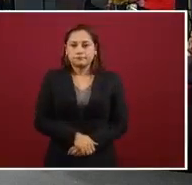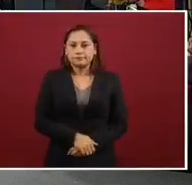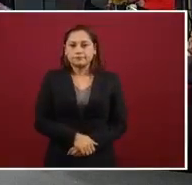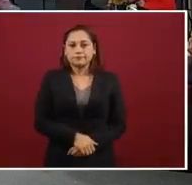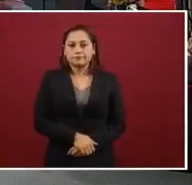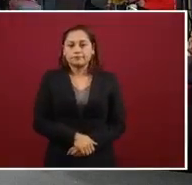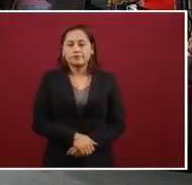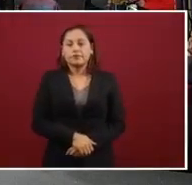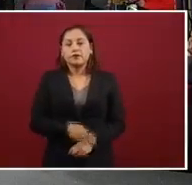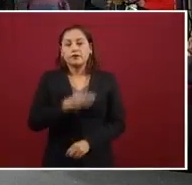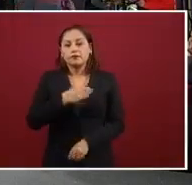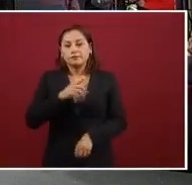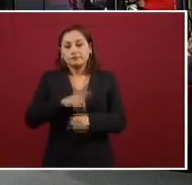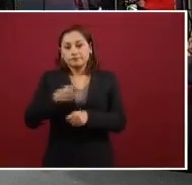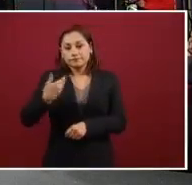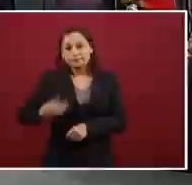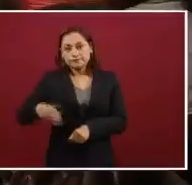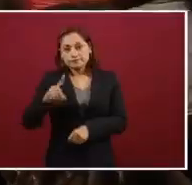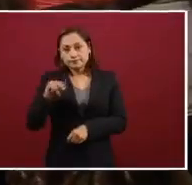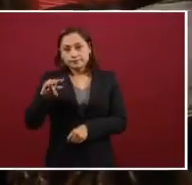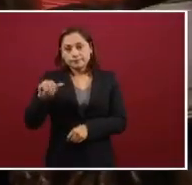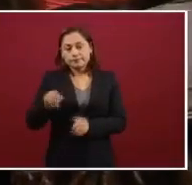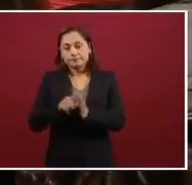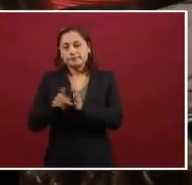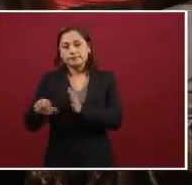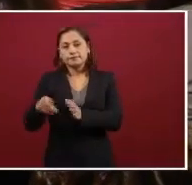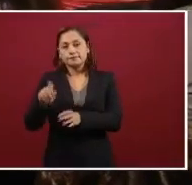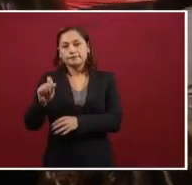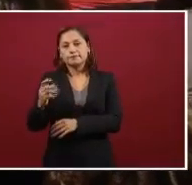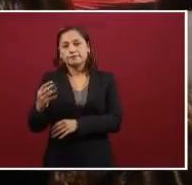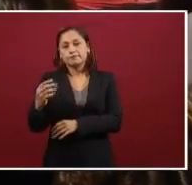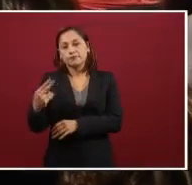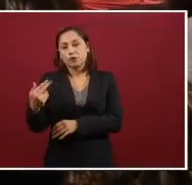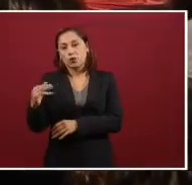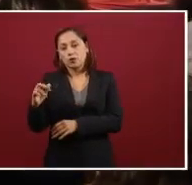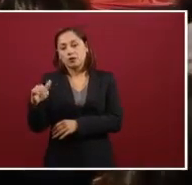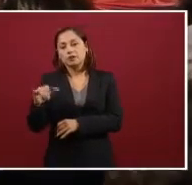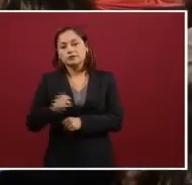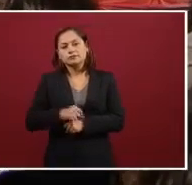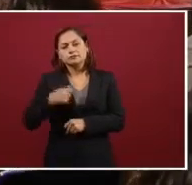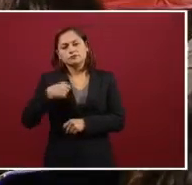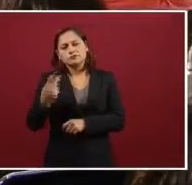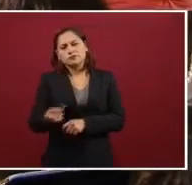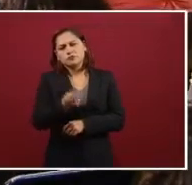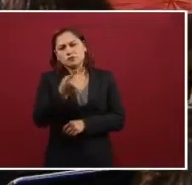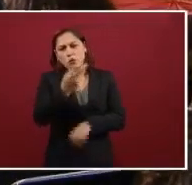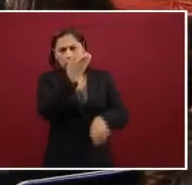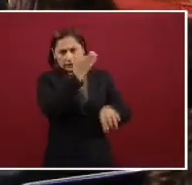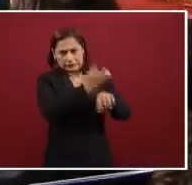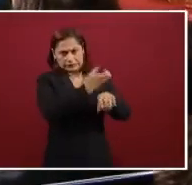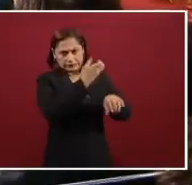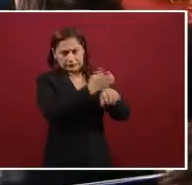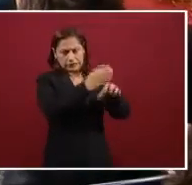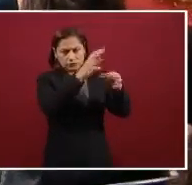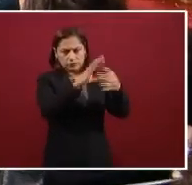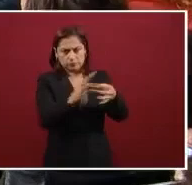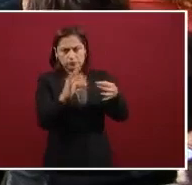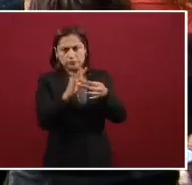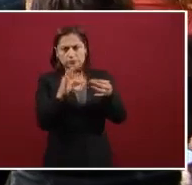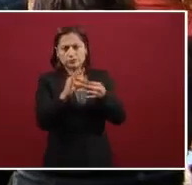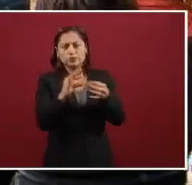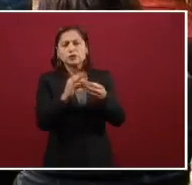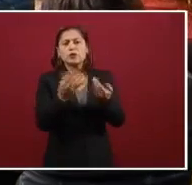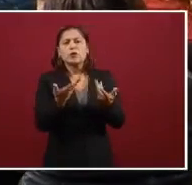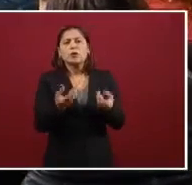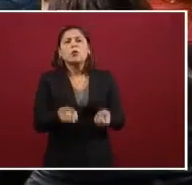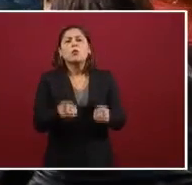Buenos días, canciller. Diana Ventayas, de Diario 24 Horas. Preguntarle si Estados Unidos le ha informado de cuántas solicitudes de asilo ya se han resuelto para